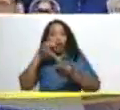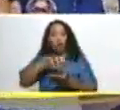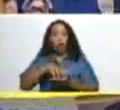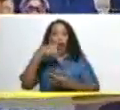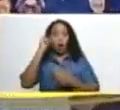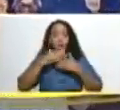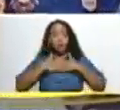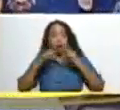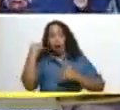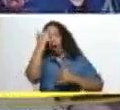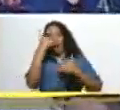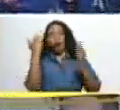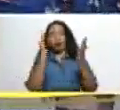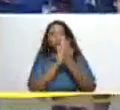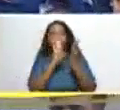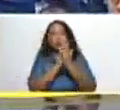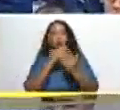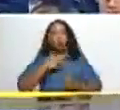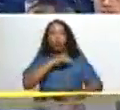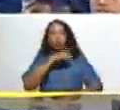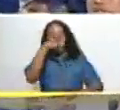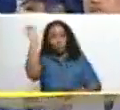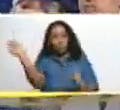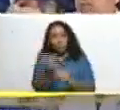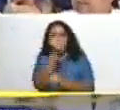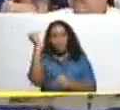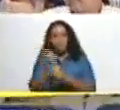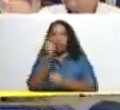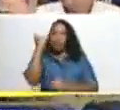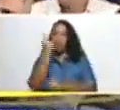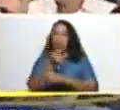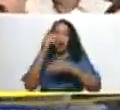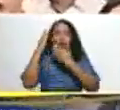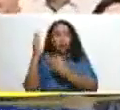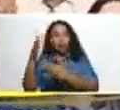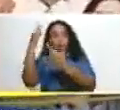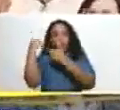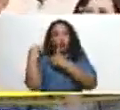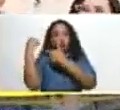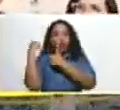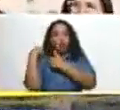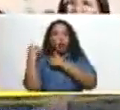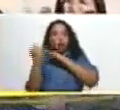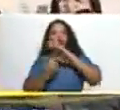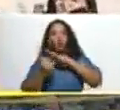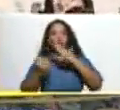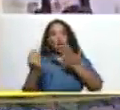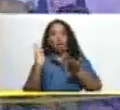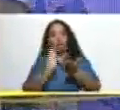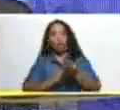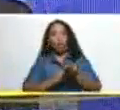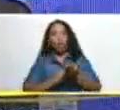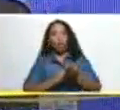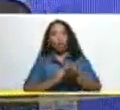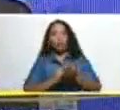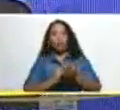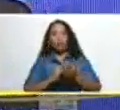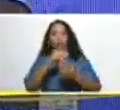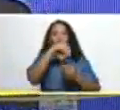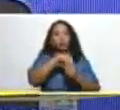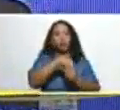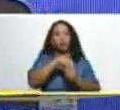para dar la cara que aquí nosotros trabajamos como debe ser, las instituciones están enmarcadas dentro de la protección